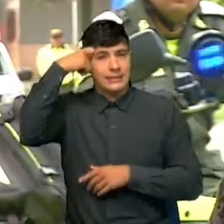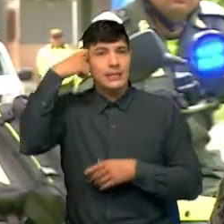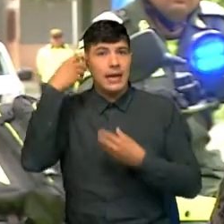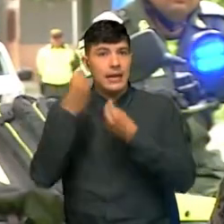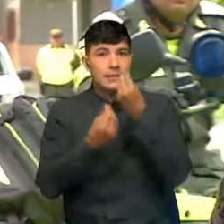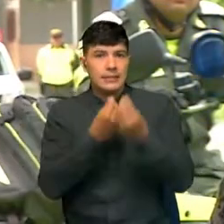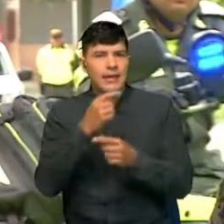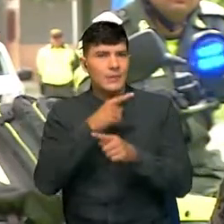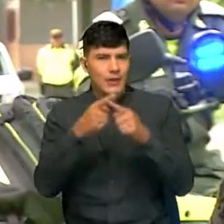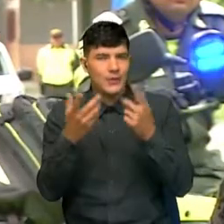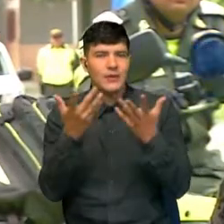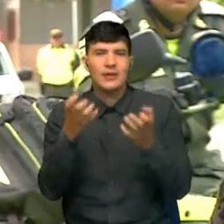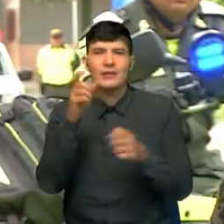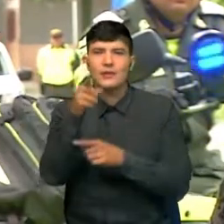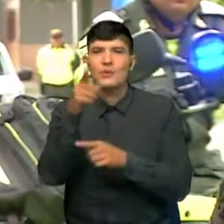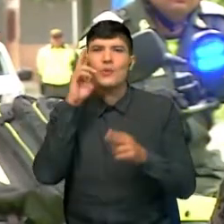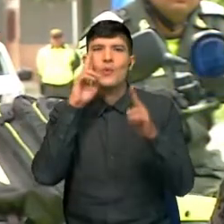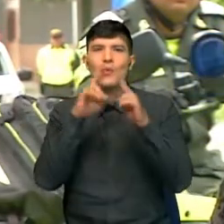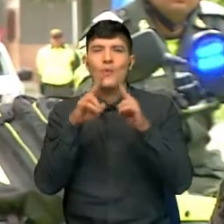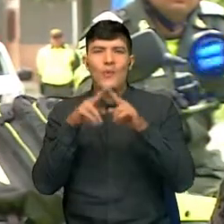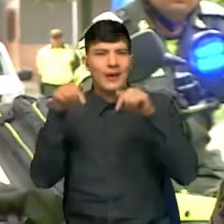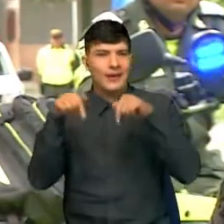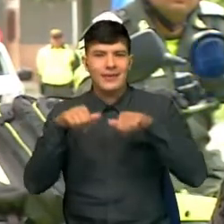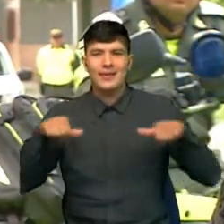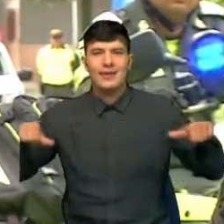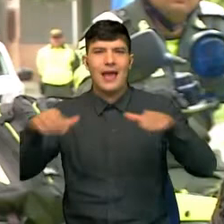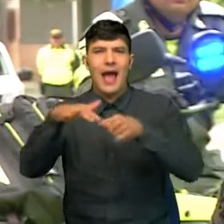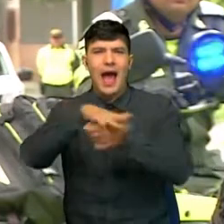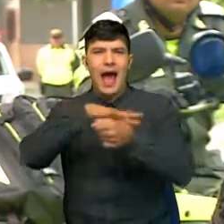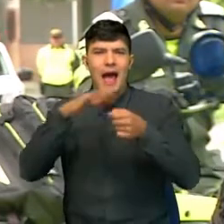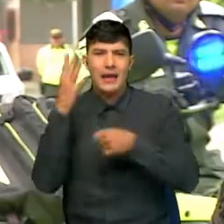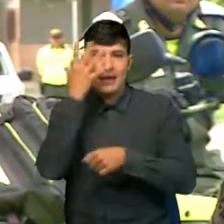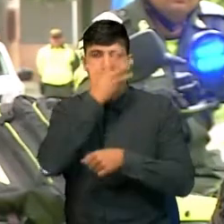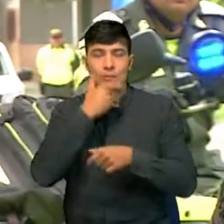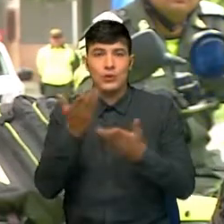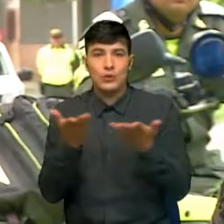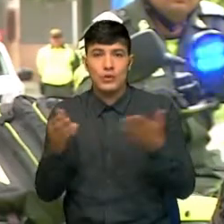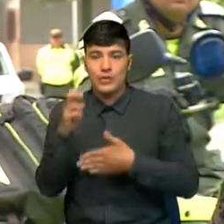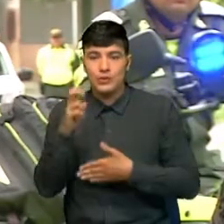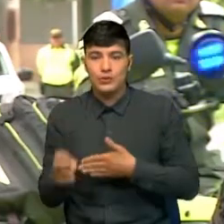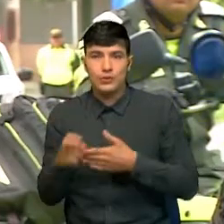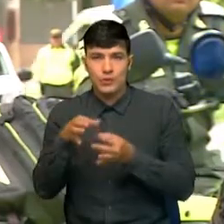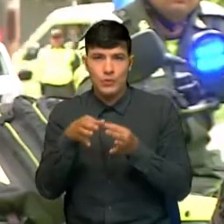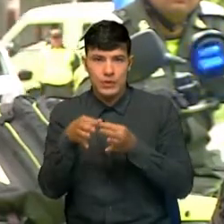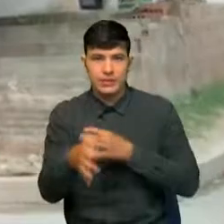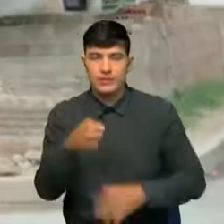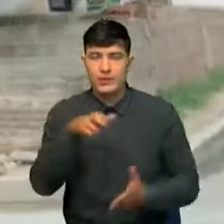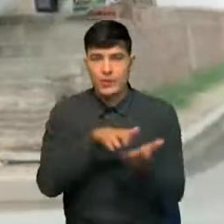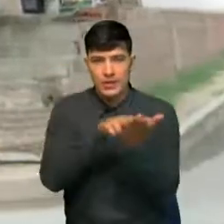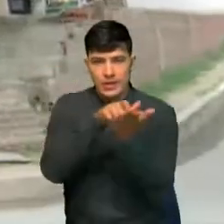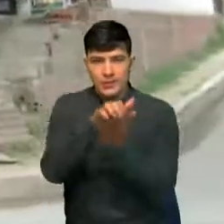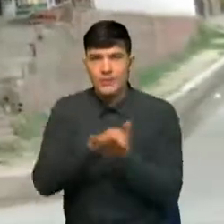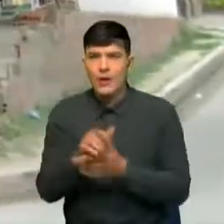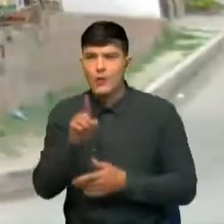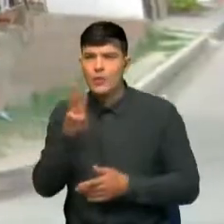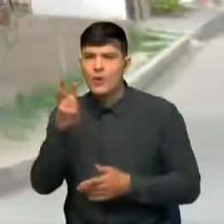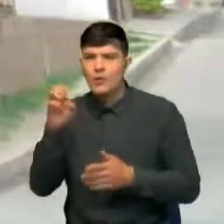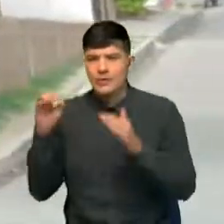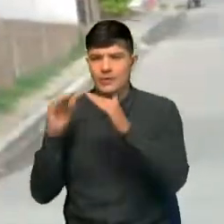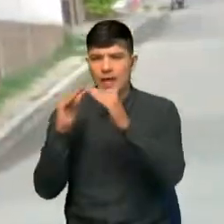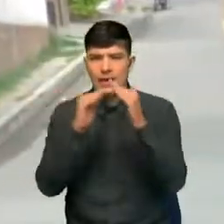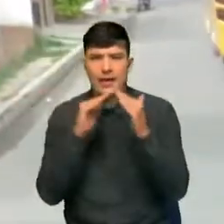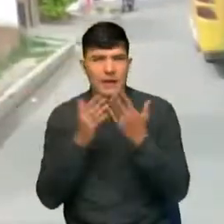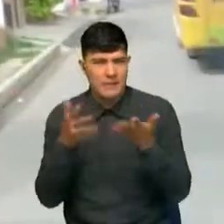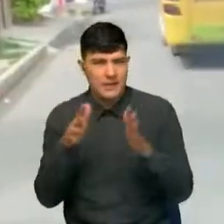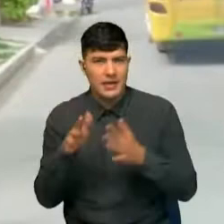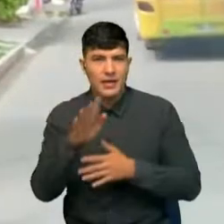ustedes conozcan un poco acerca de este maravilloso espacio que nos recibe hoy en el sur del municipio de Girón. 180 viviendas y alrededor